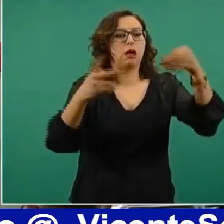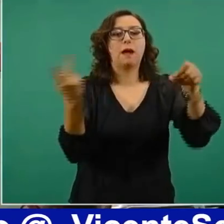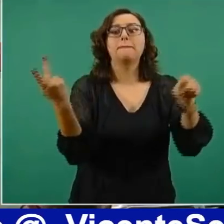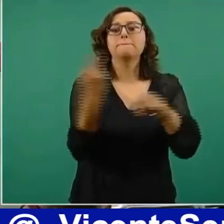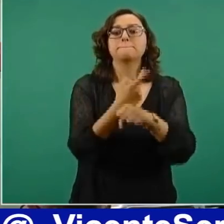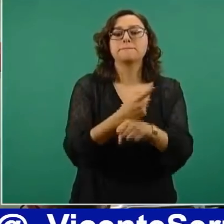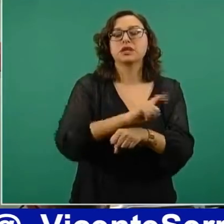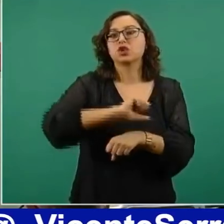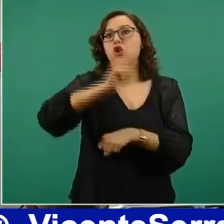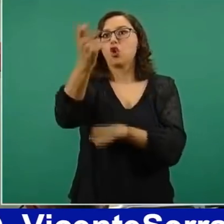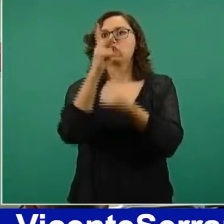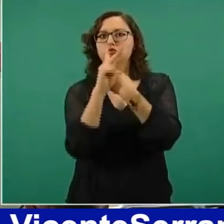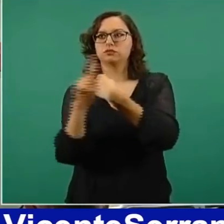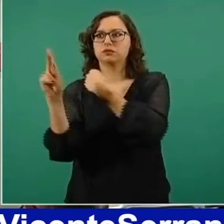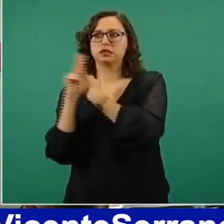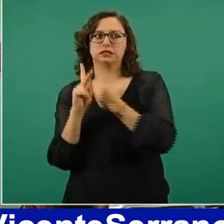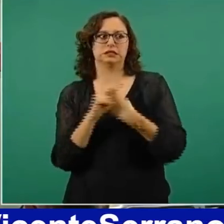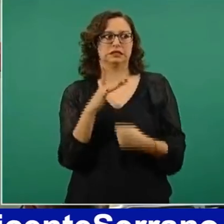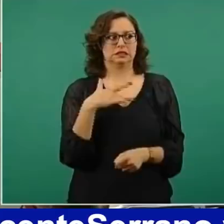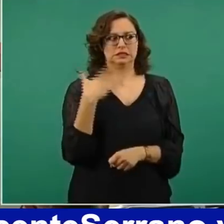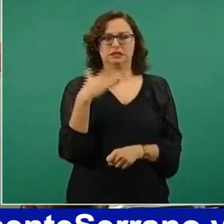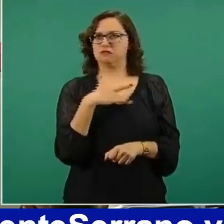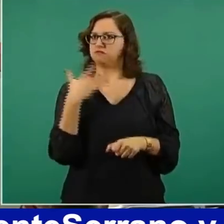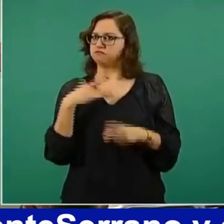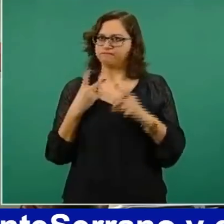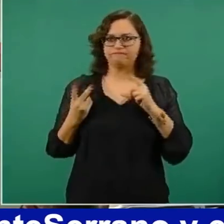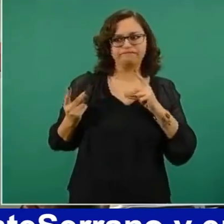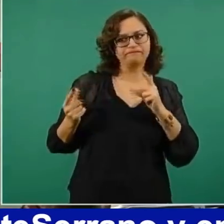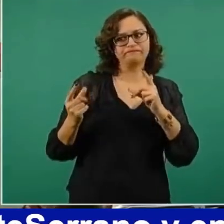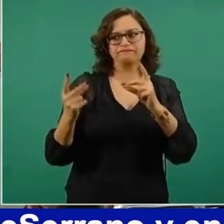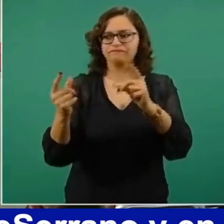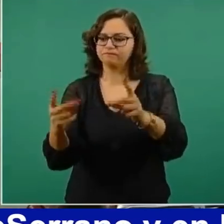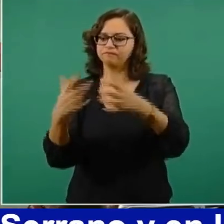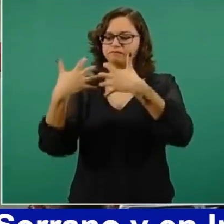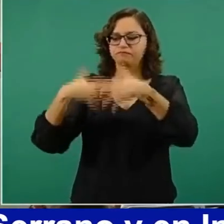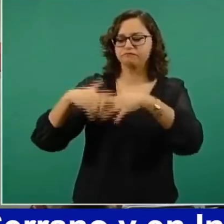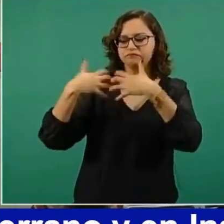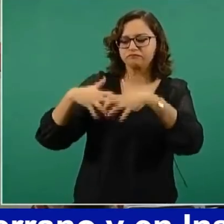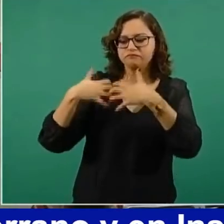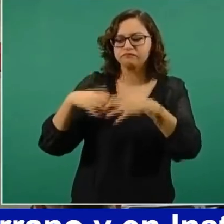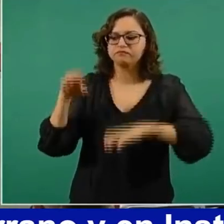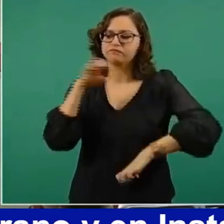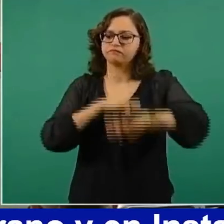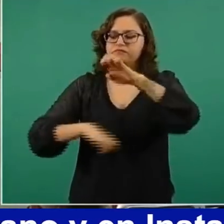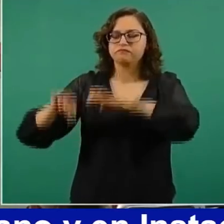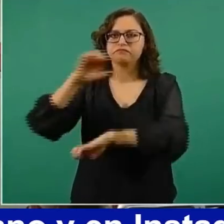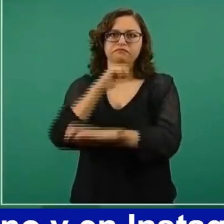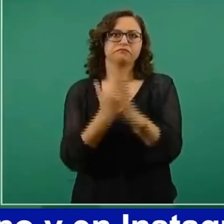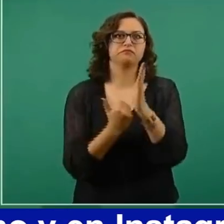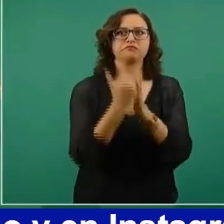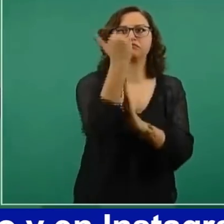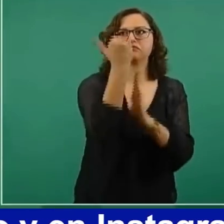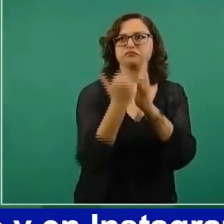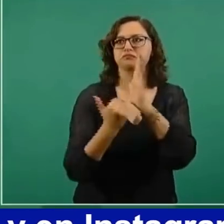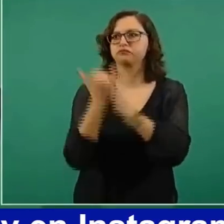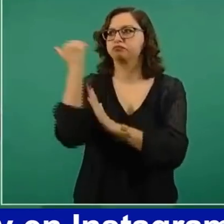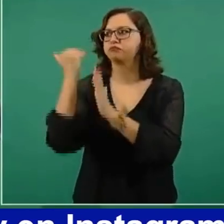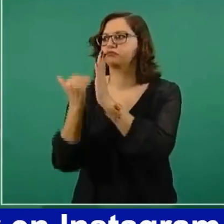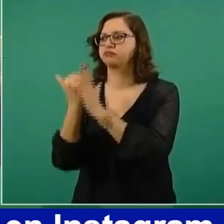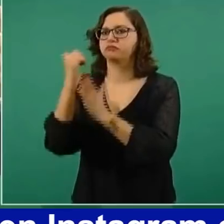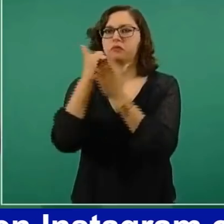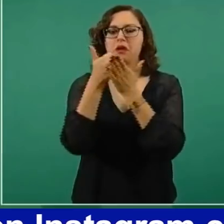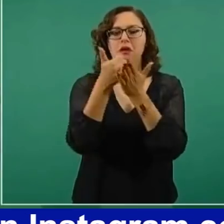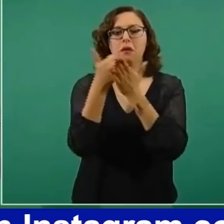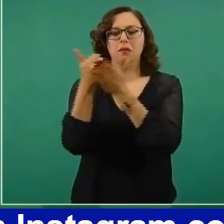capacidades de producción de vacunas, en algunos casos a partir de empresas públicas, en otros casos a partir de